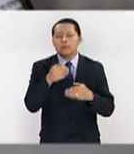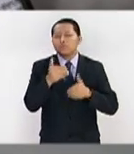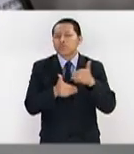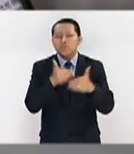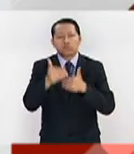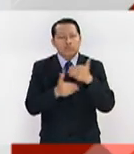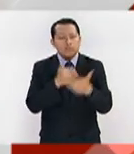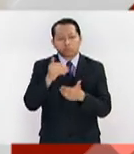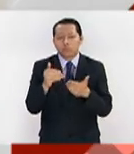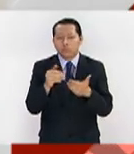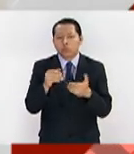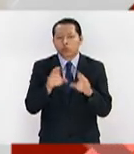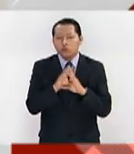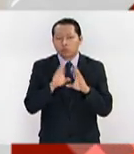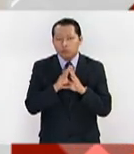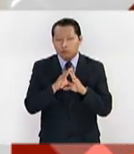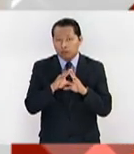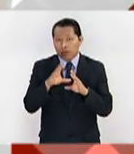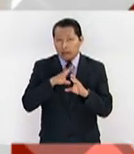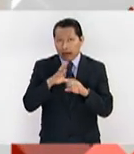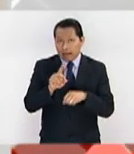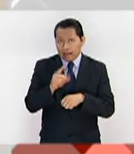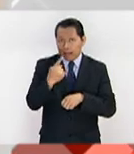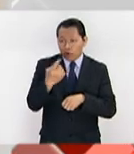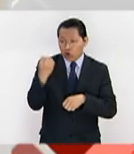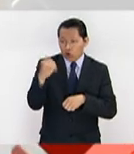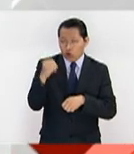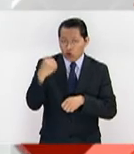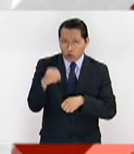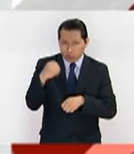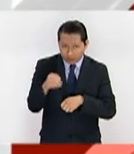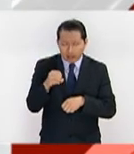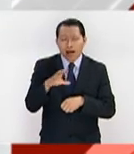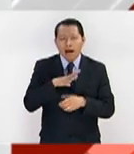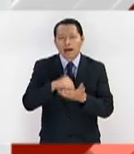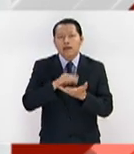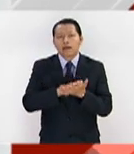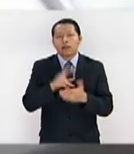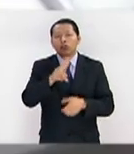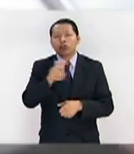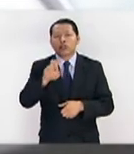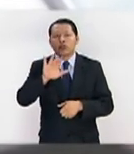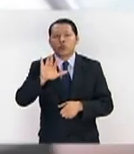tenía contemplado, pues al corte del 31 de octubre se tiene un registro de